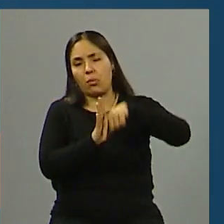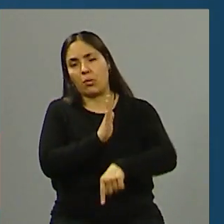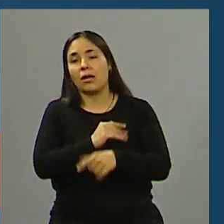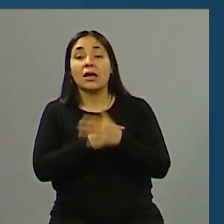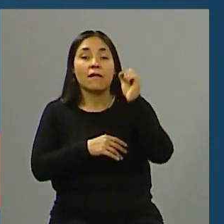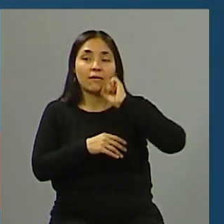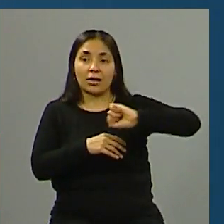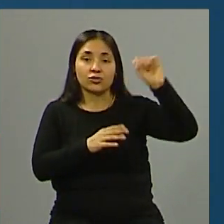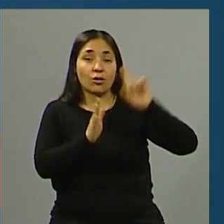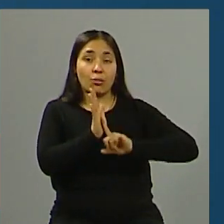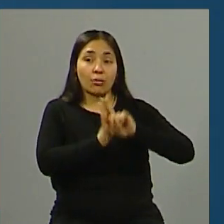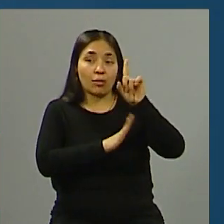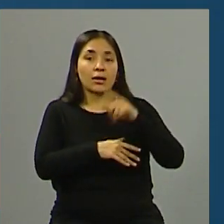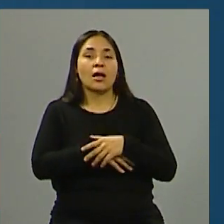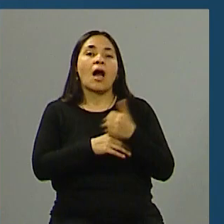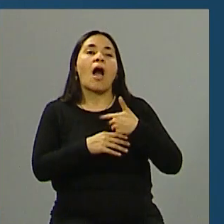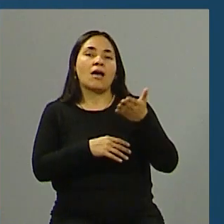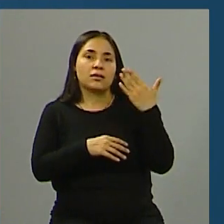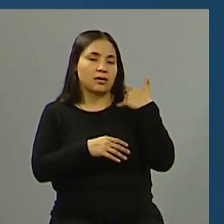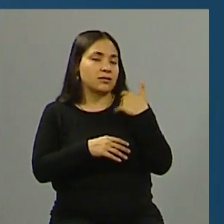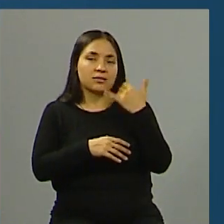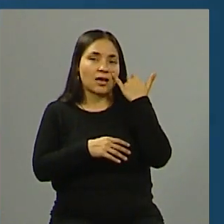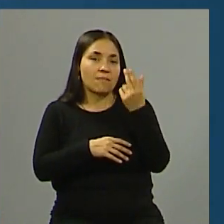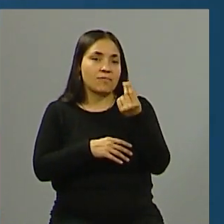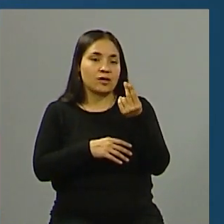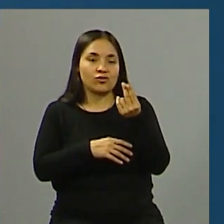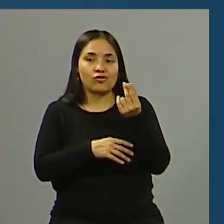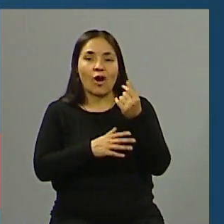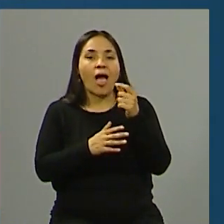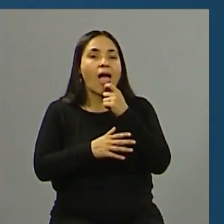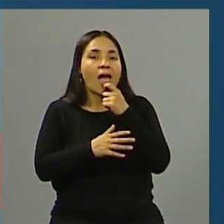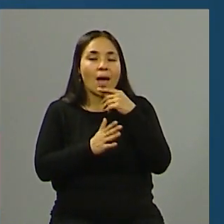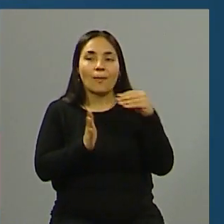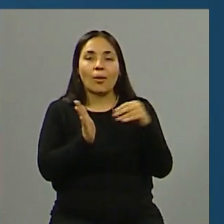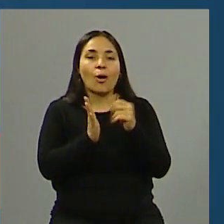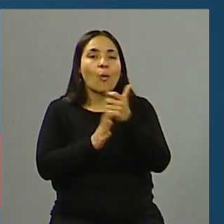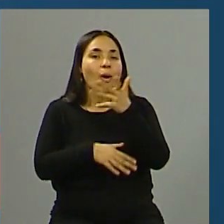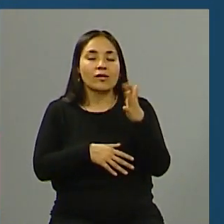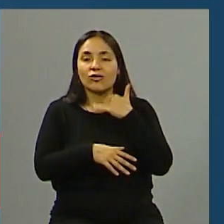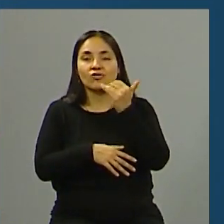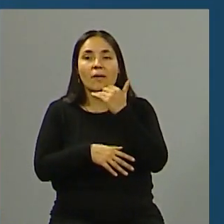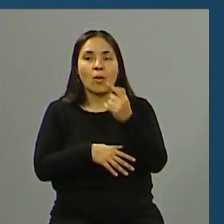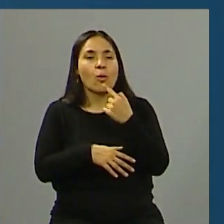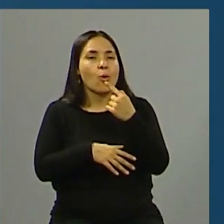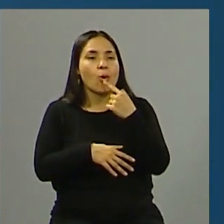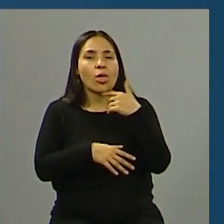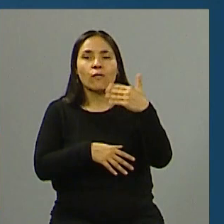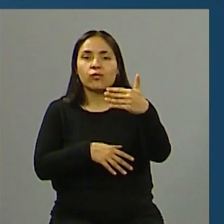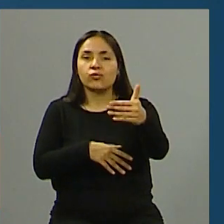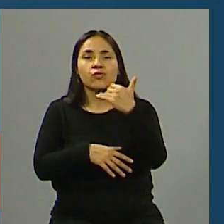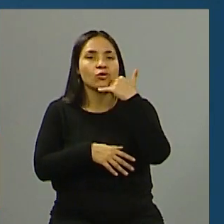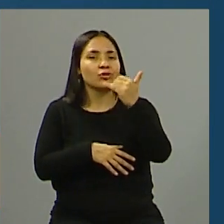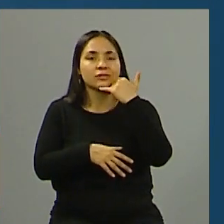hace rato que no tenemos precios de referencia, hace rato que no tenemos certidumbre, que no podemos proyectar hacia adelante, o sea